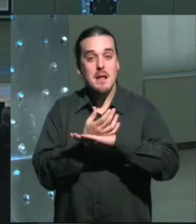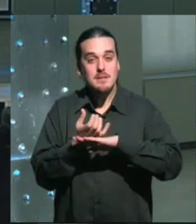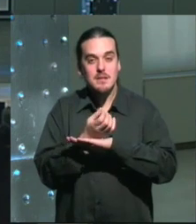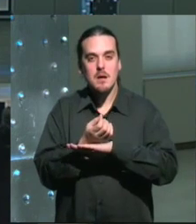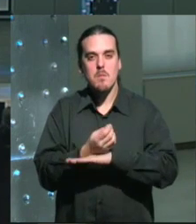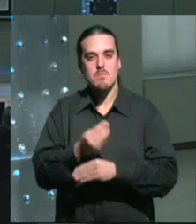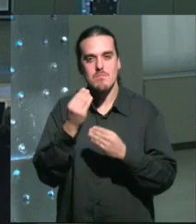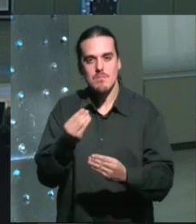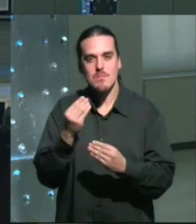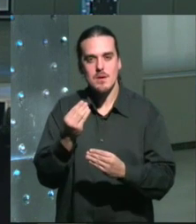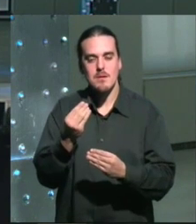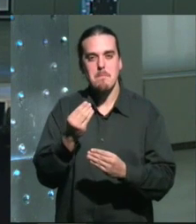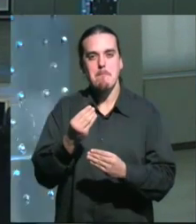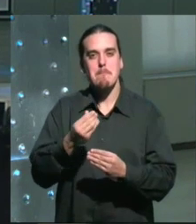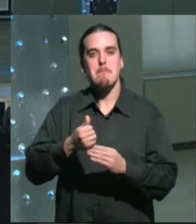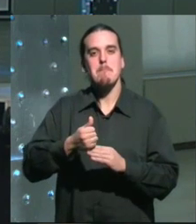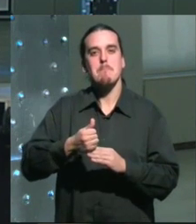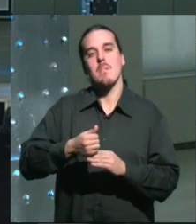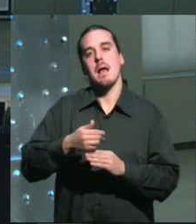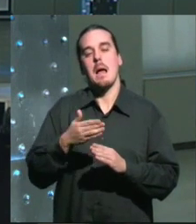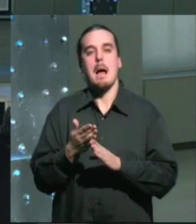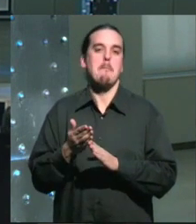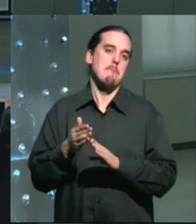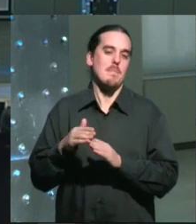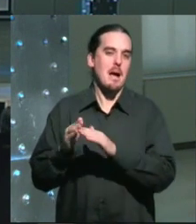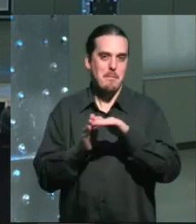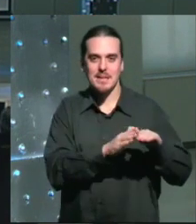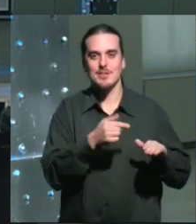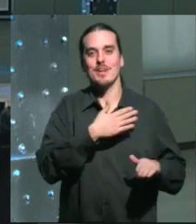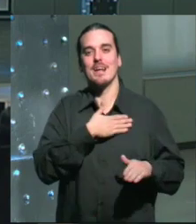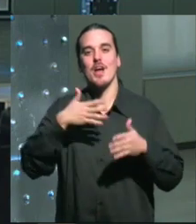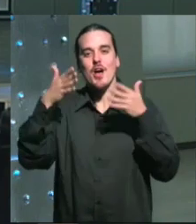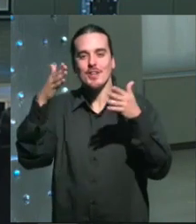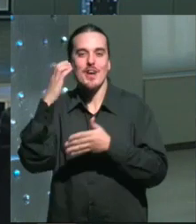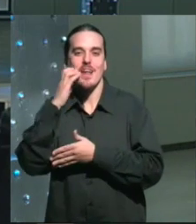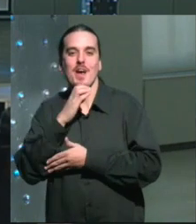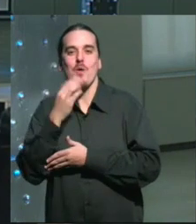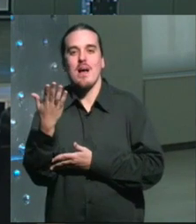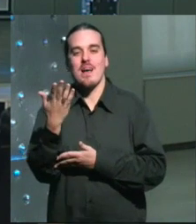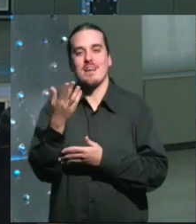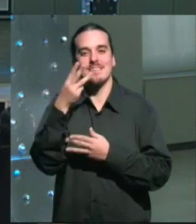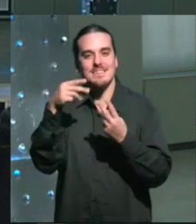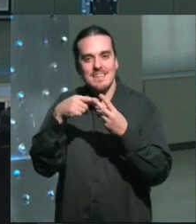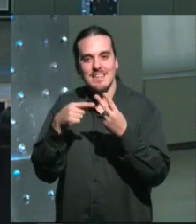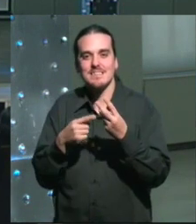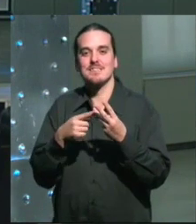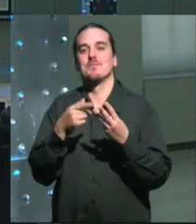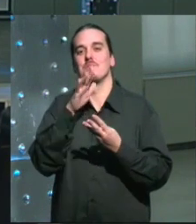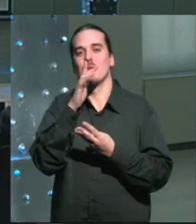consejos le darías a Mariano Rajoy para reflotar su próxima campaña electoral, que creo que le van a ir haciendo falta si siguen las cosas como